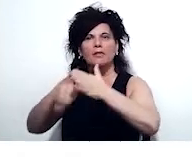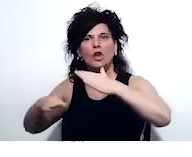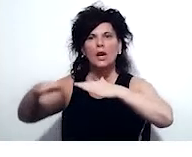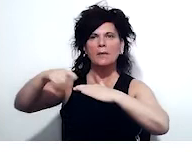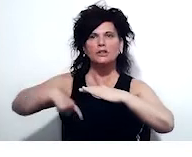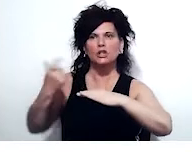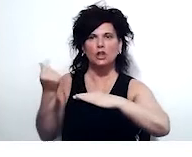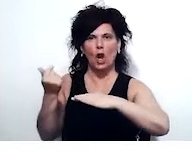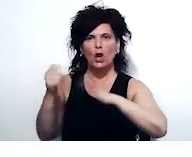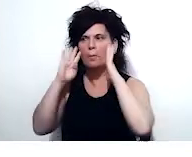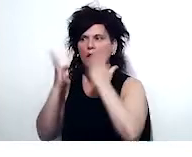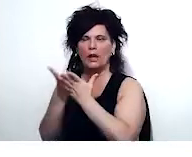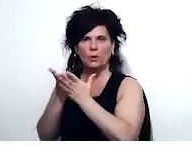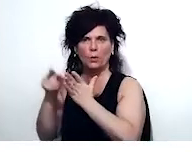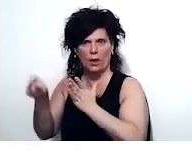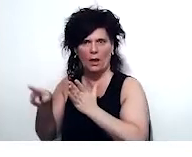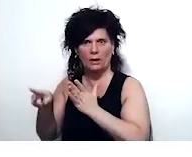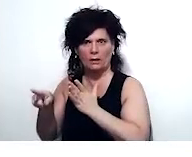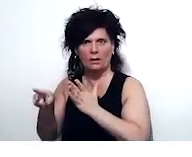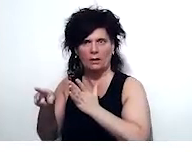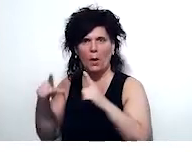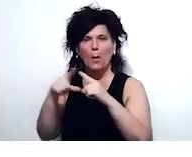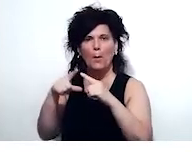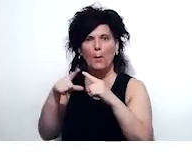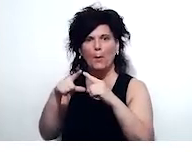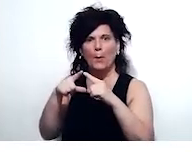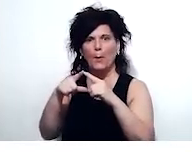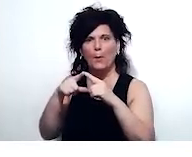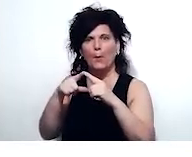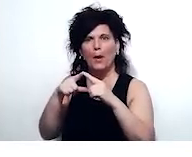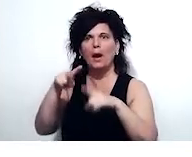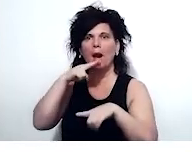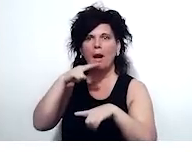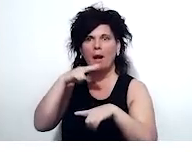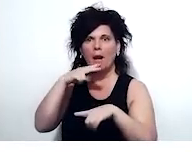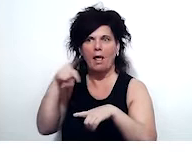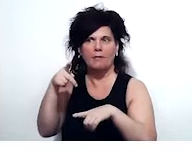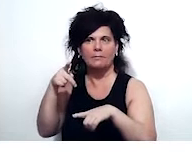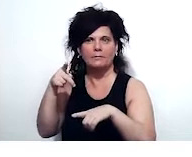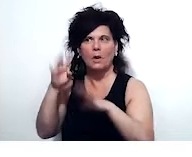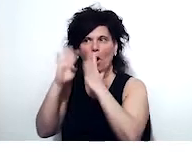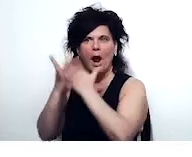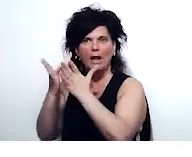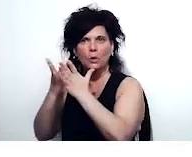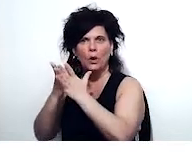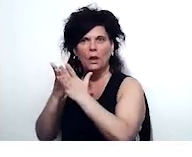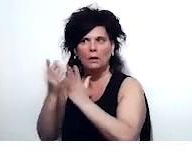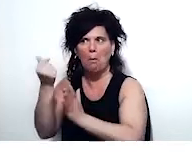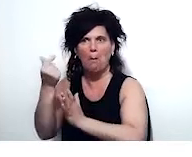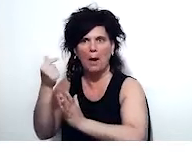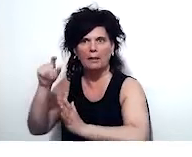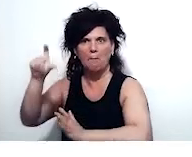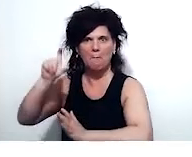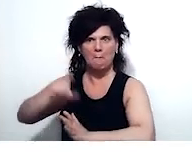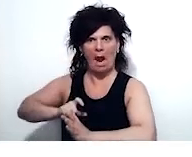los estudiantes. Los cuadraditos verdecitos son estudiantes económicamente favorecidos. Son gente que tiene más